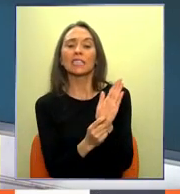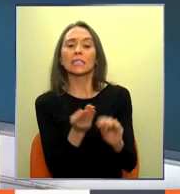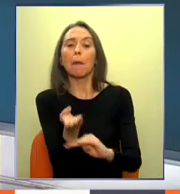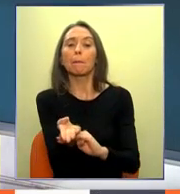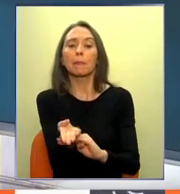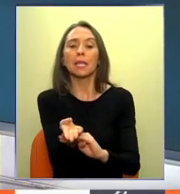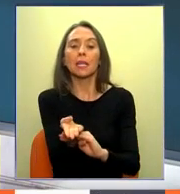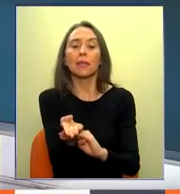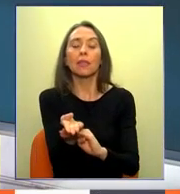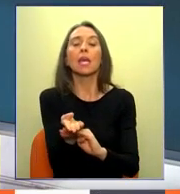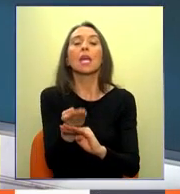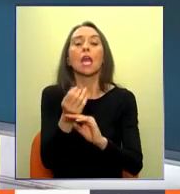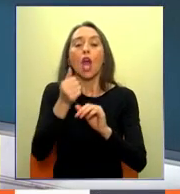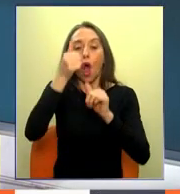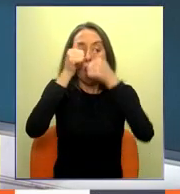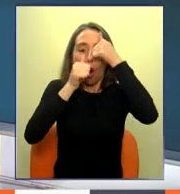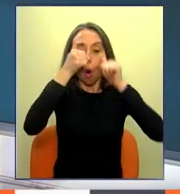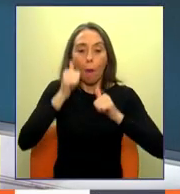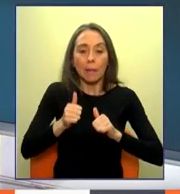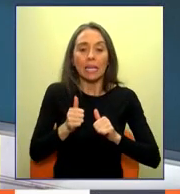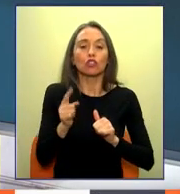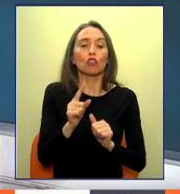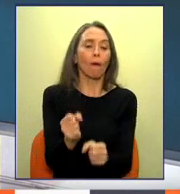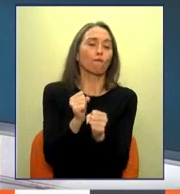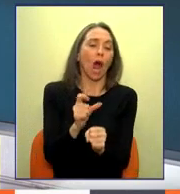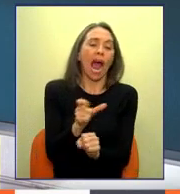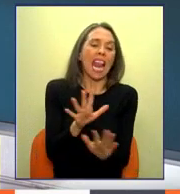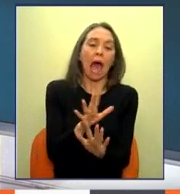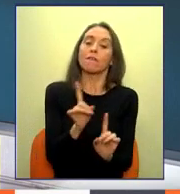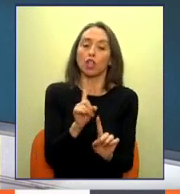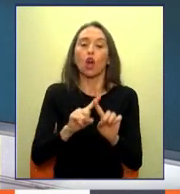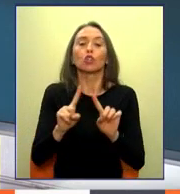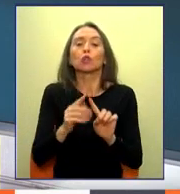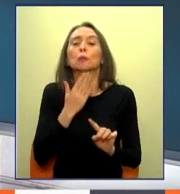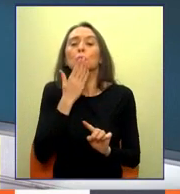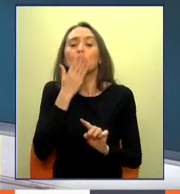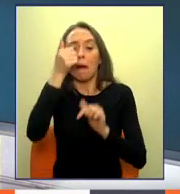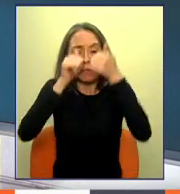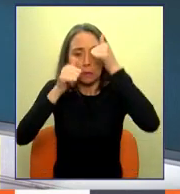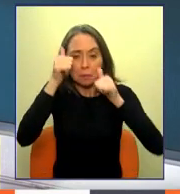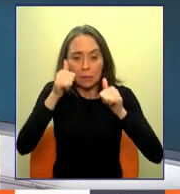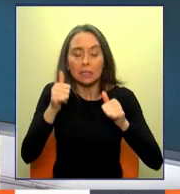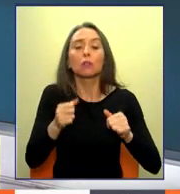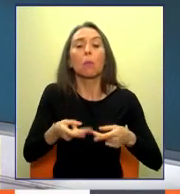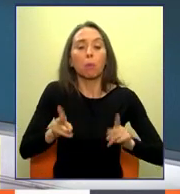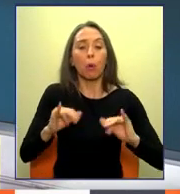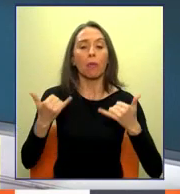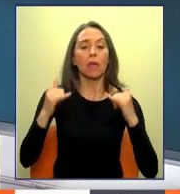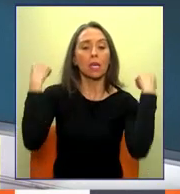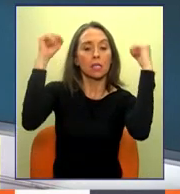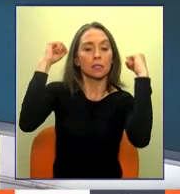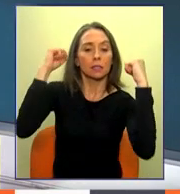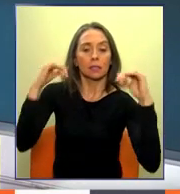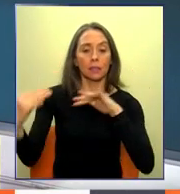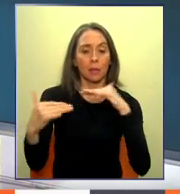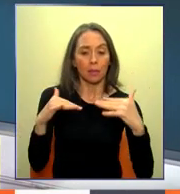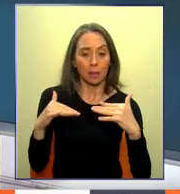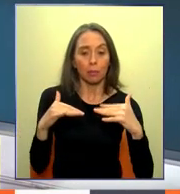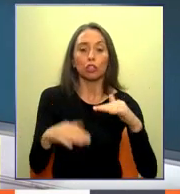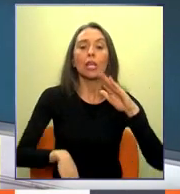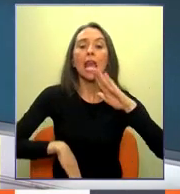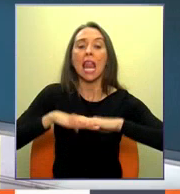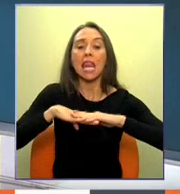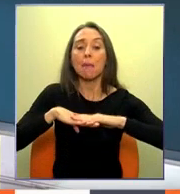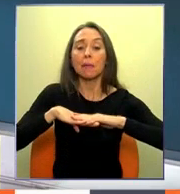cirugías electivas, eso sí, las no críticas. Y también se permiten eventos deportivos, eso sí, con límites, de máximo